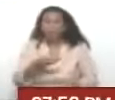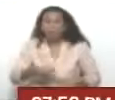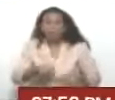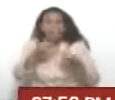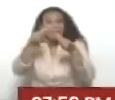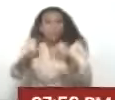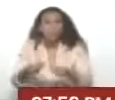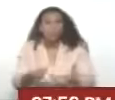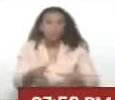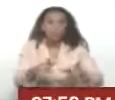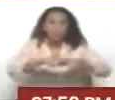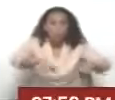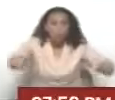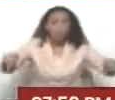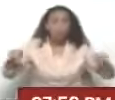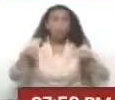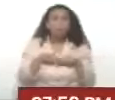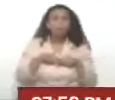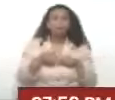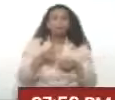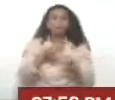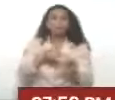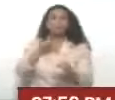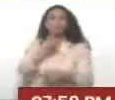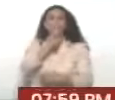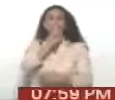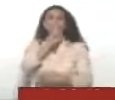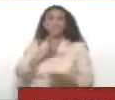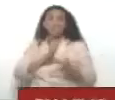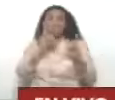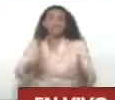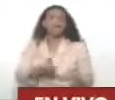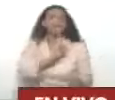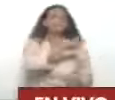en una oficina apartado